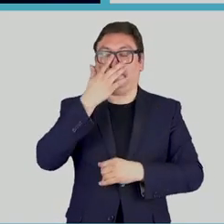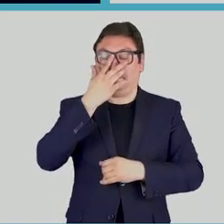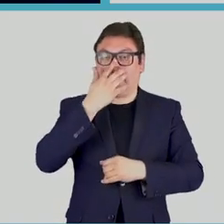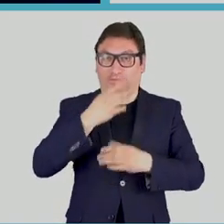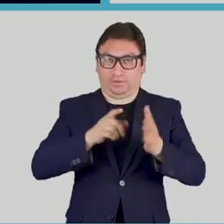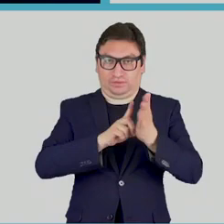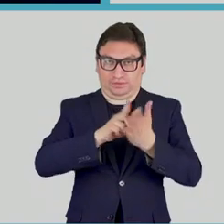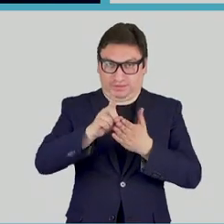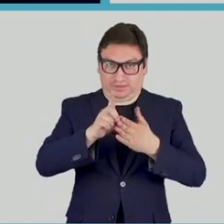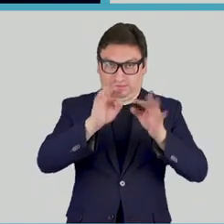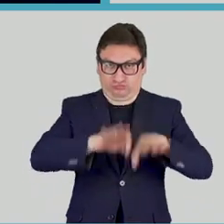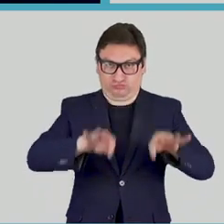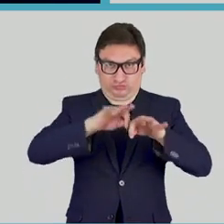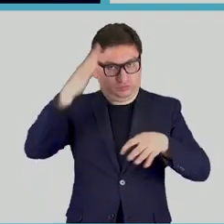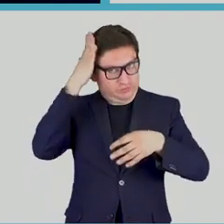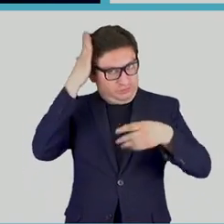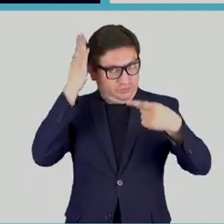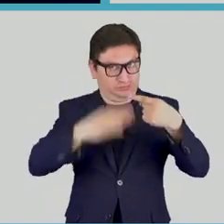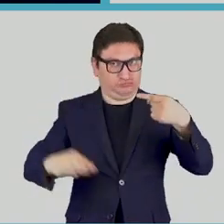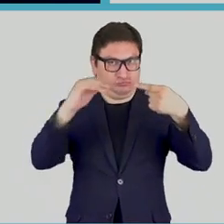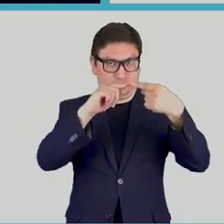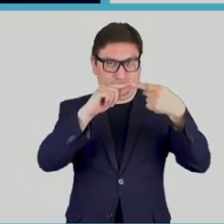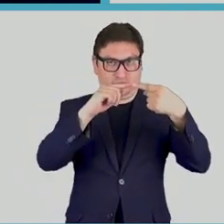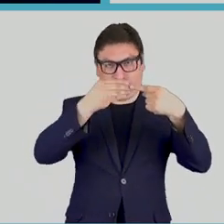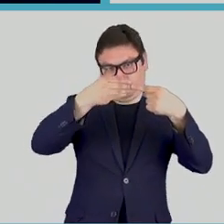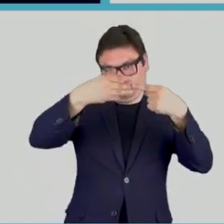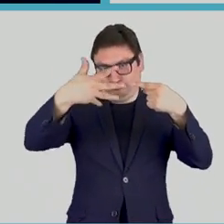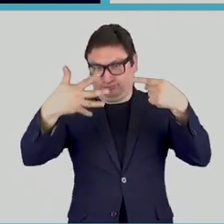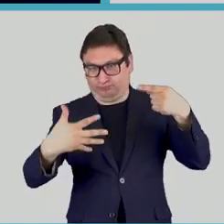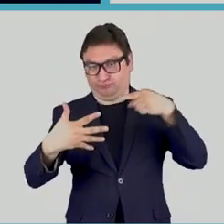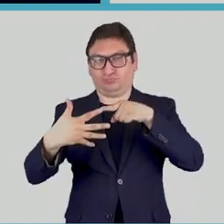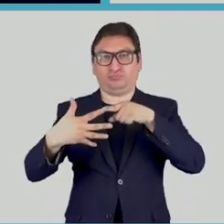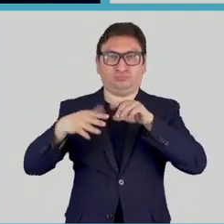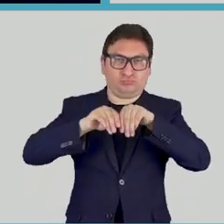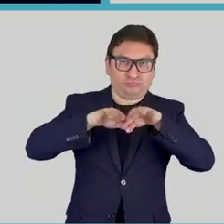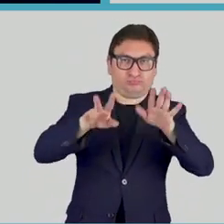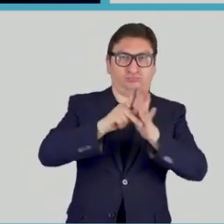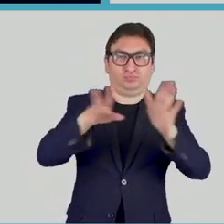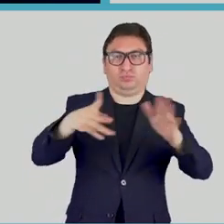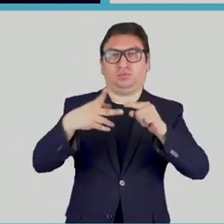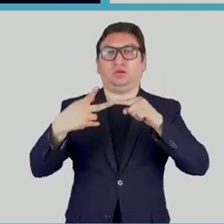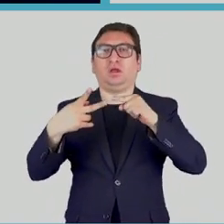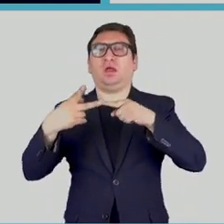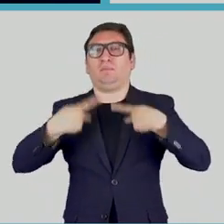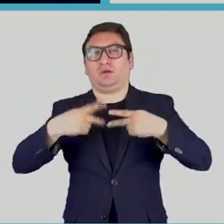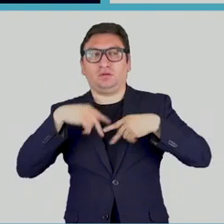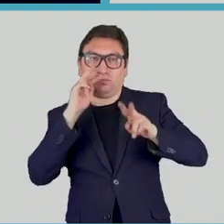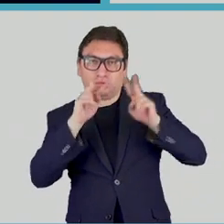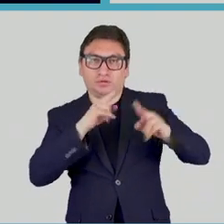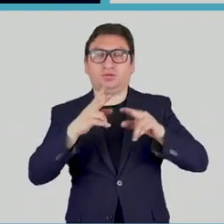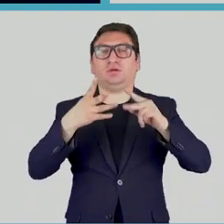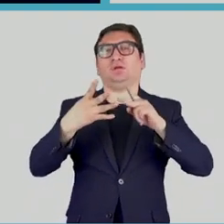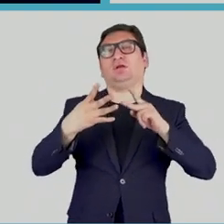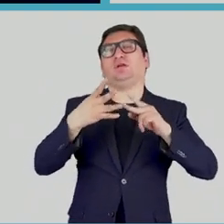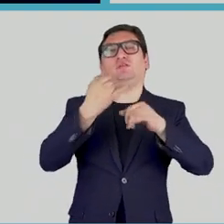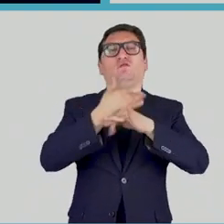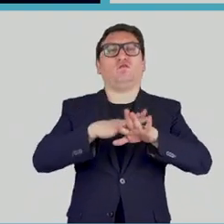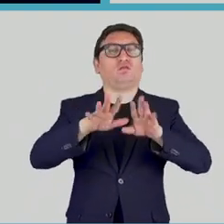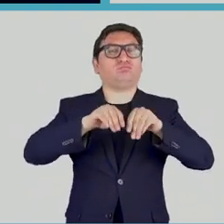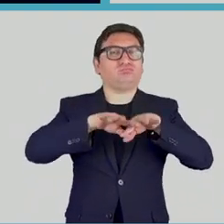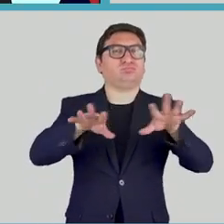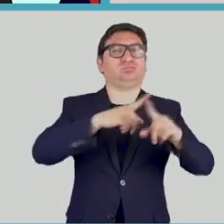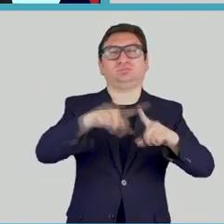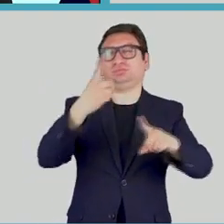de ese derecho madre se pueden derivar derechos Como la libertad de difusión los derechos de las audiencias el derecho a la información